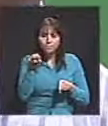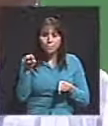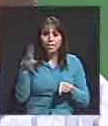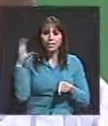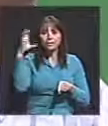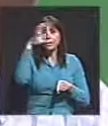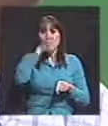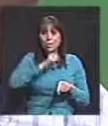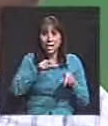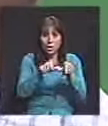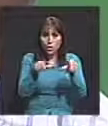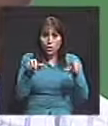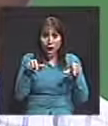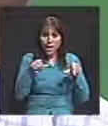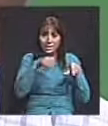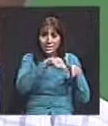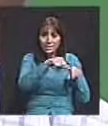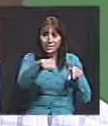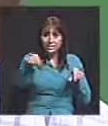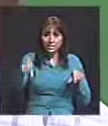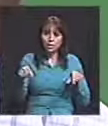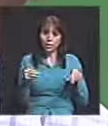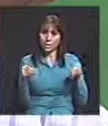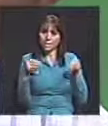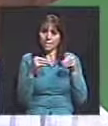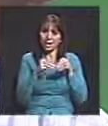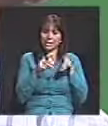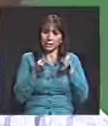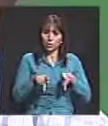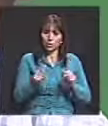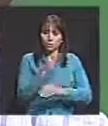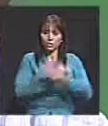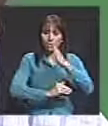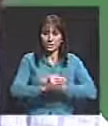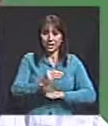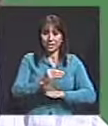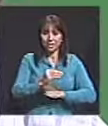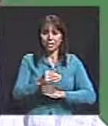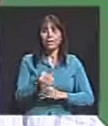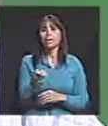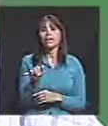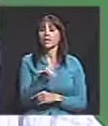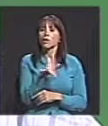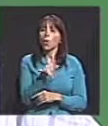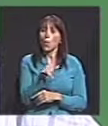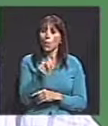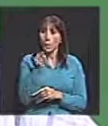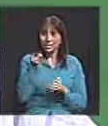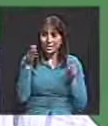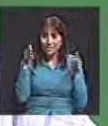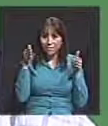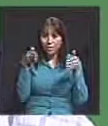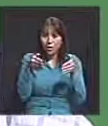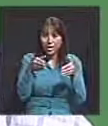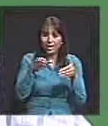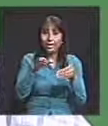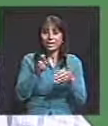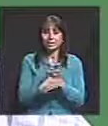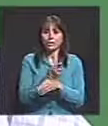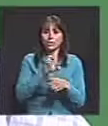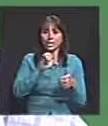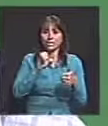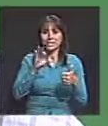mayor prevalencia de la discapacidad, ¿verdad? Y justamente como el enfoque es el de CIF y el de la